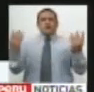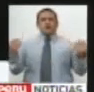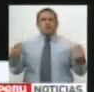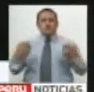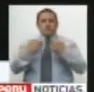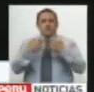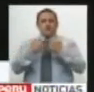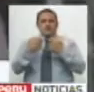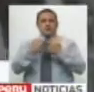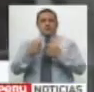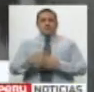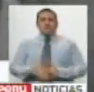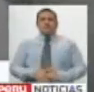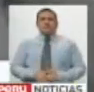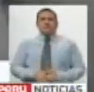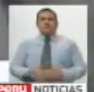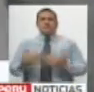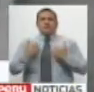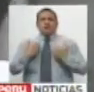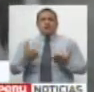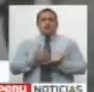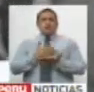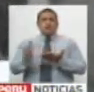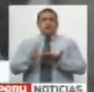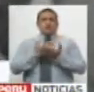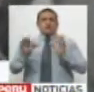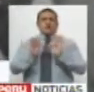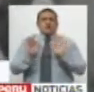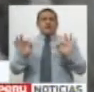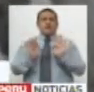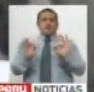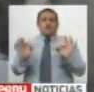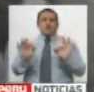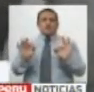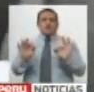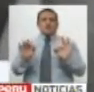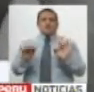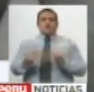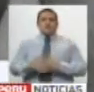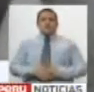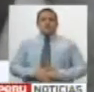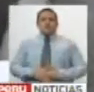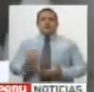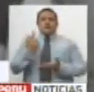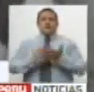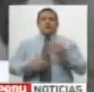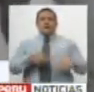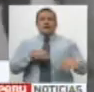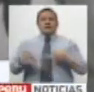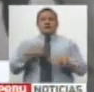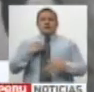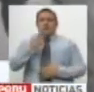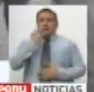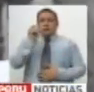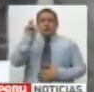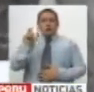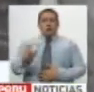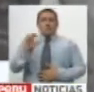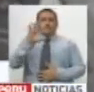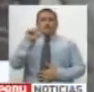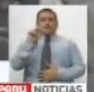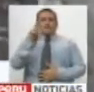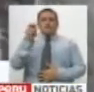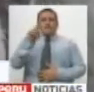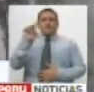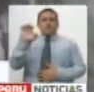redes sociales. Yo no tengo conocimiento de lo que haga el señor Fabre o quien